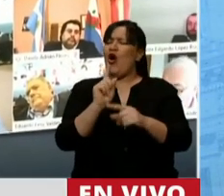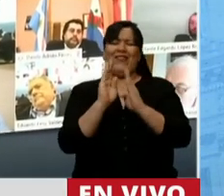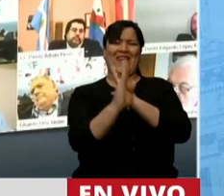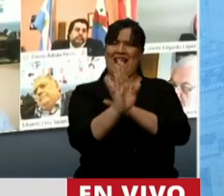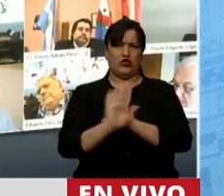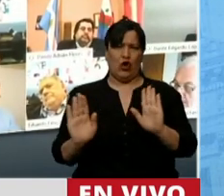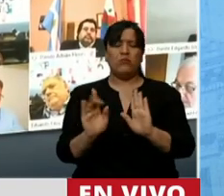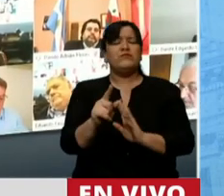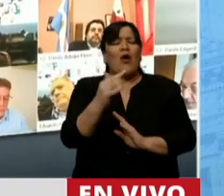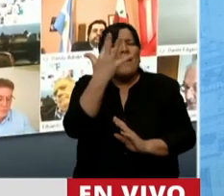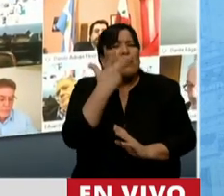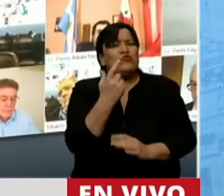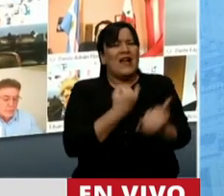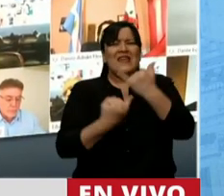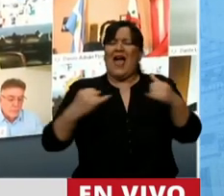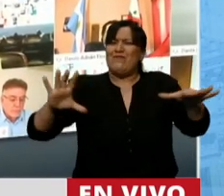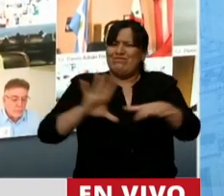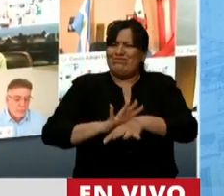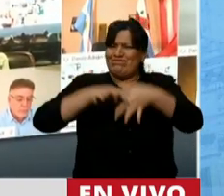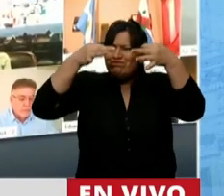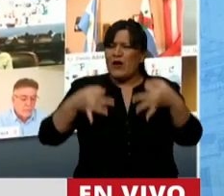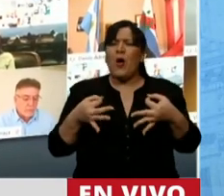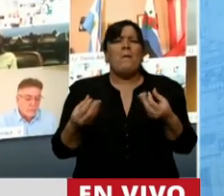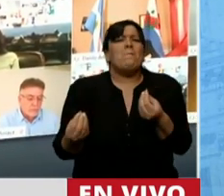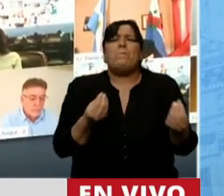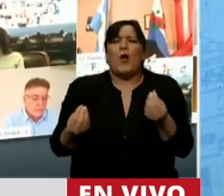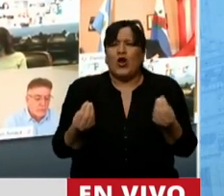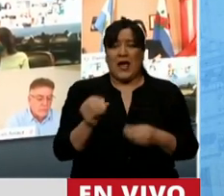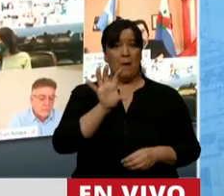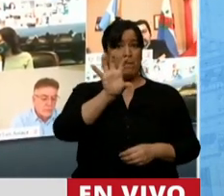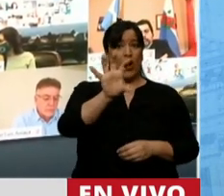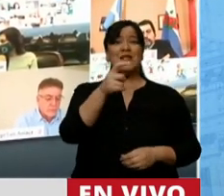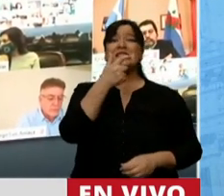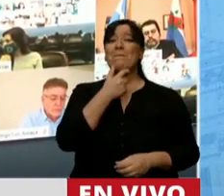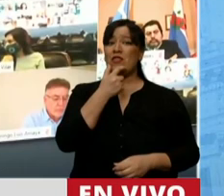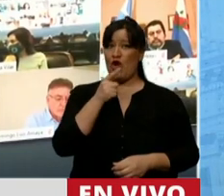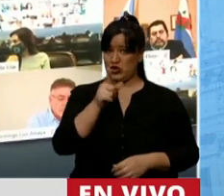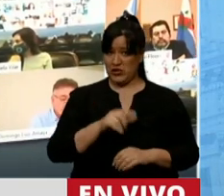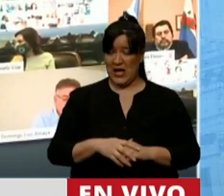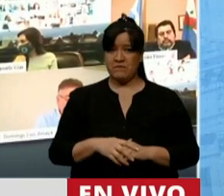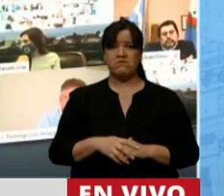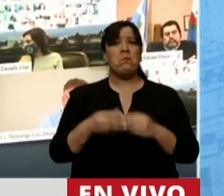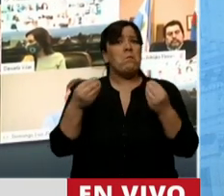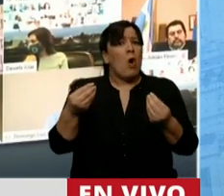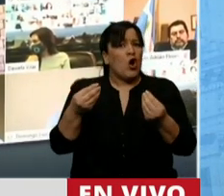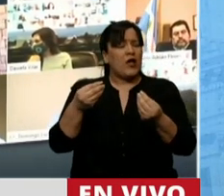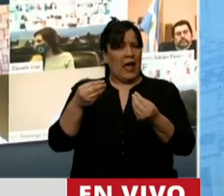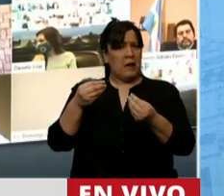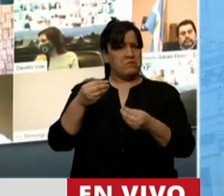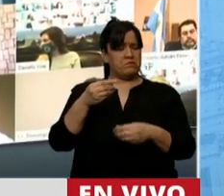precisamente me explique por qué la provincia de mendoza recibe